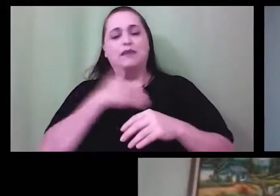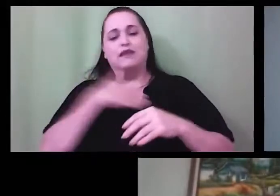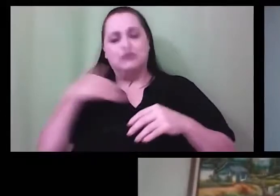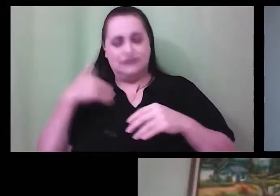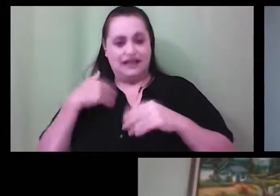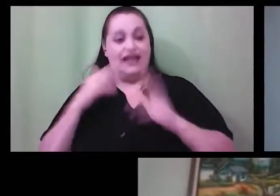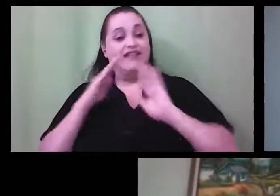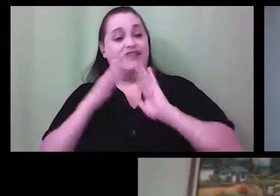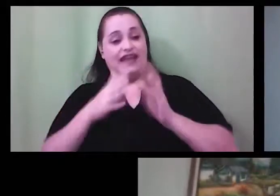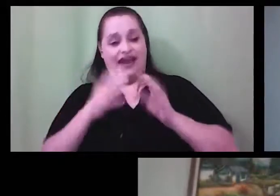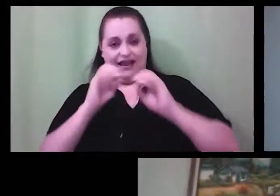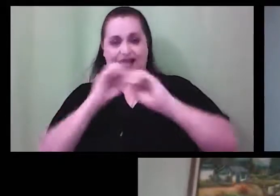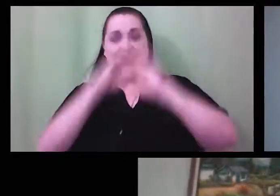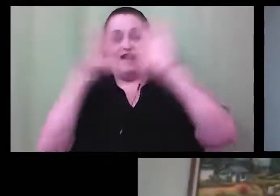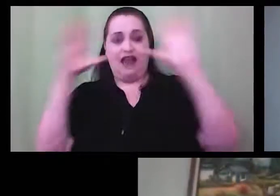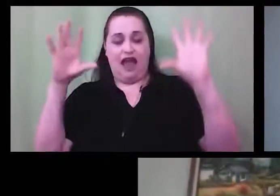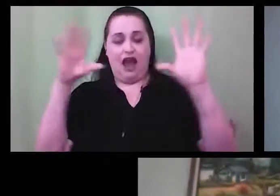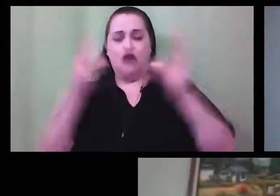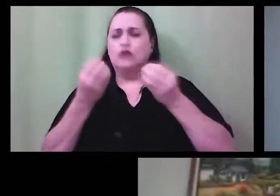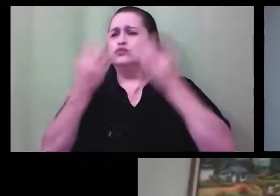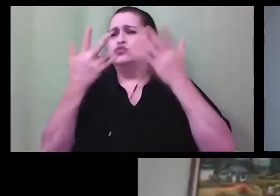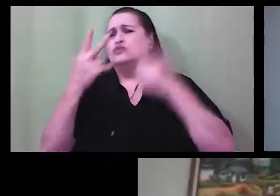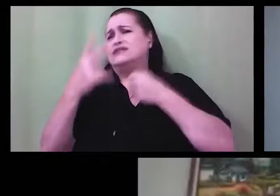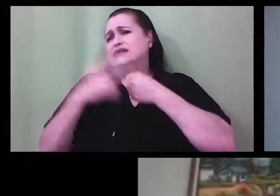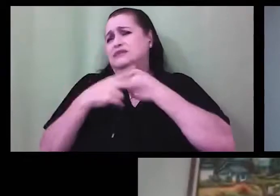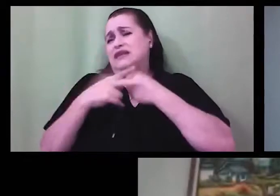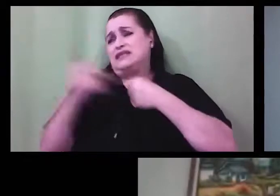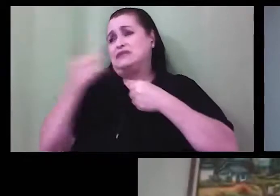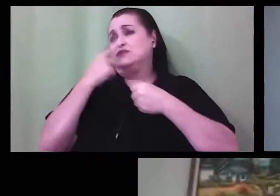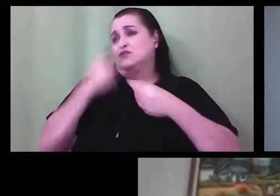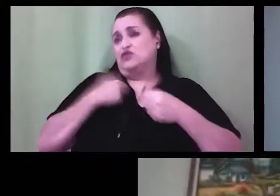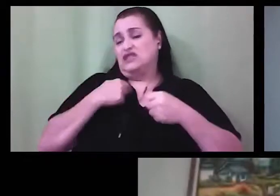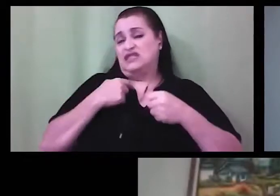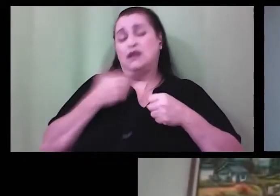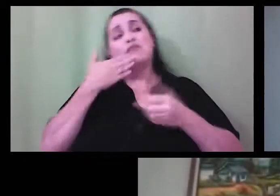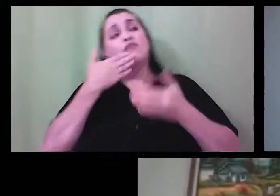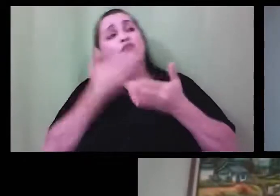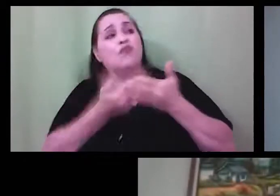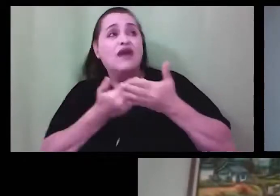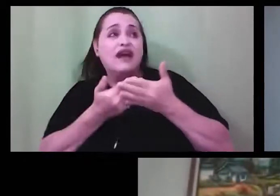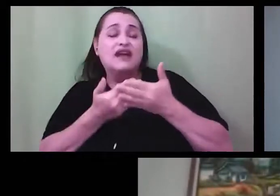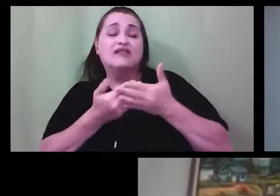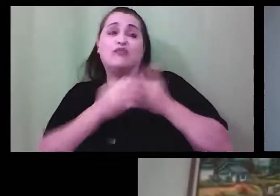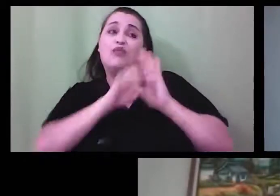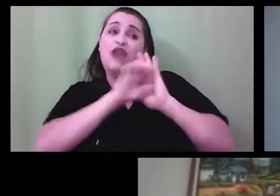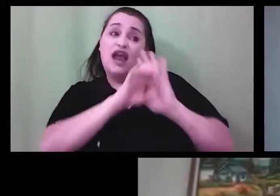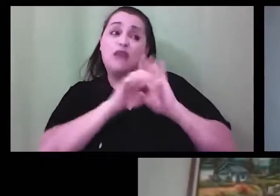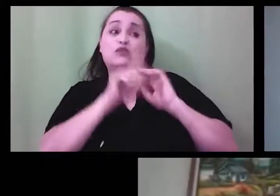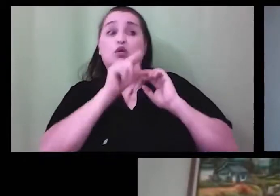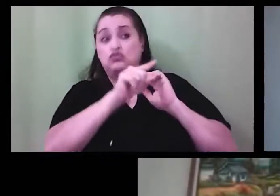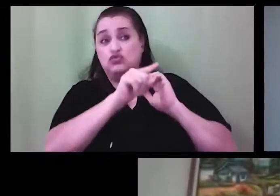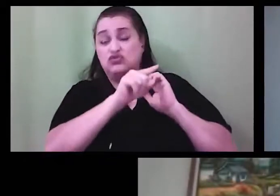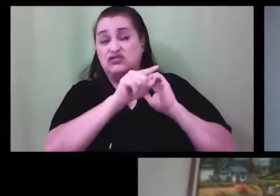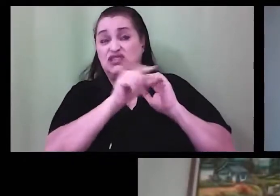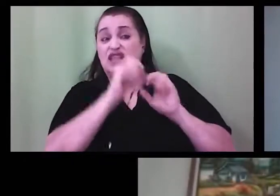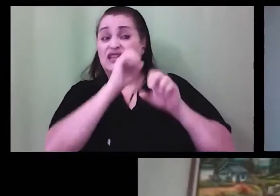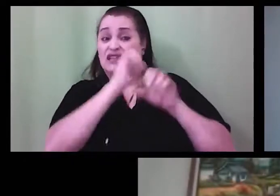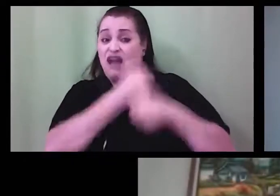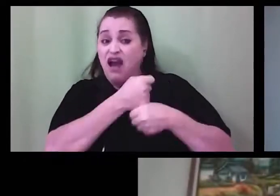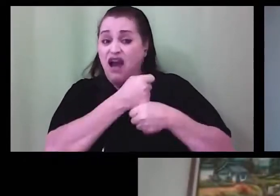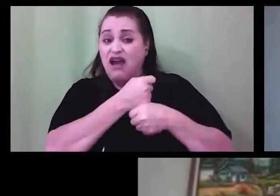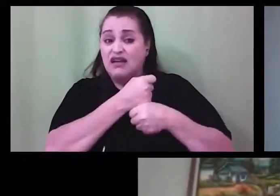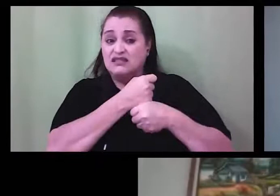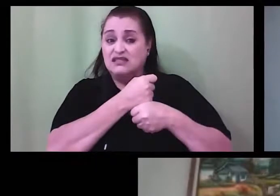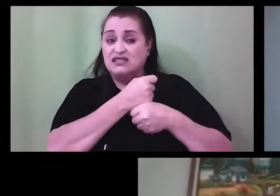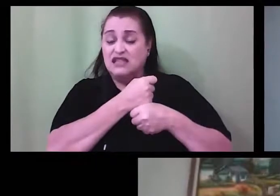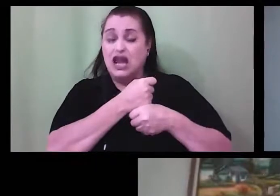gustaría dejar muy claro que muchas veces a uno le dicen, bueno, es que por ejemplo, si usted se pone a hacer